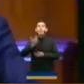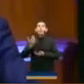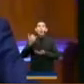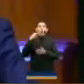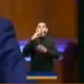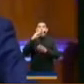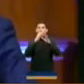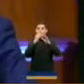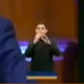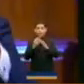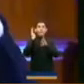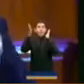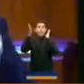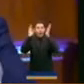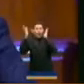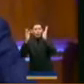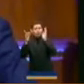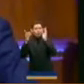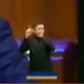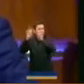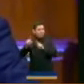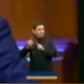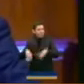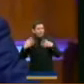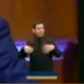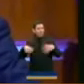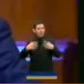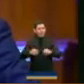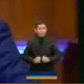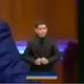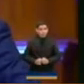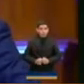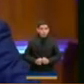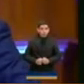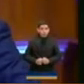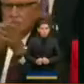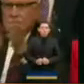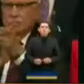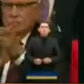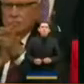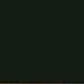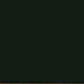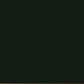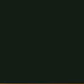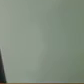Ambato-Guaranda-Babahoyo y se vienen ambiciosos proyectos.